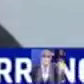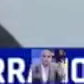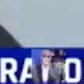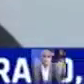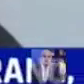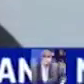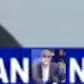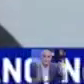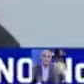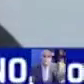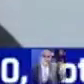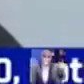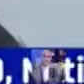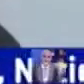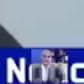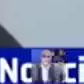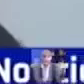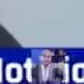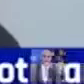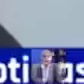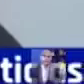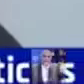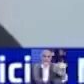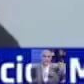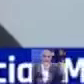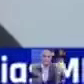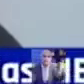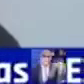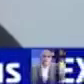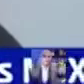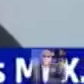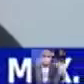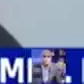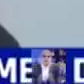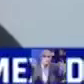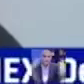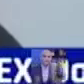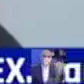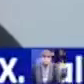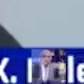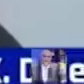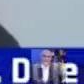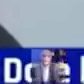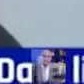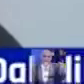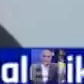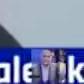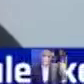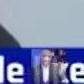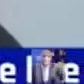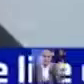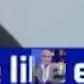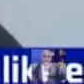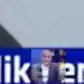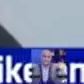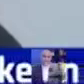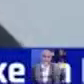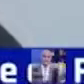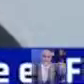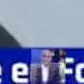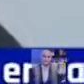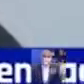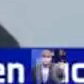sino reporteril. Hay gente, muchísima, que nos reporta. Hemos hablado a la redacción de